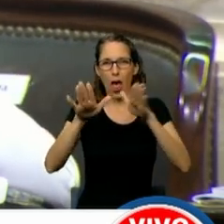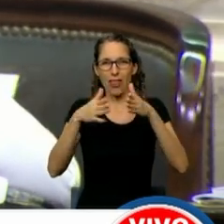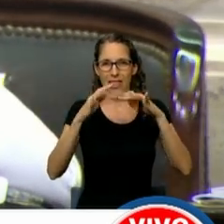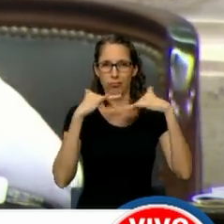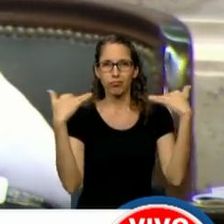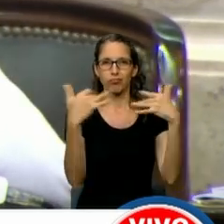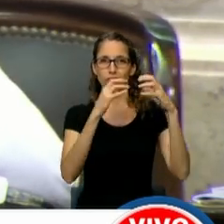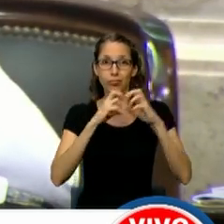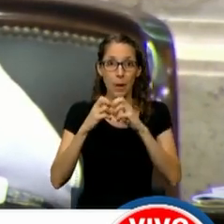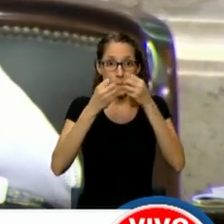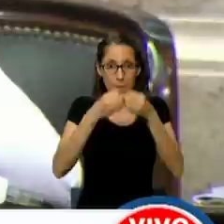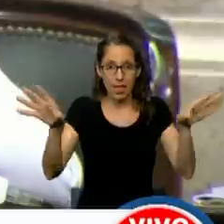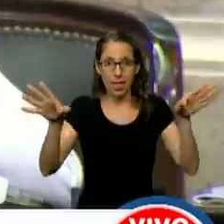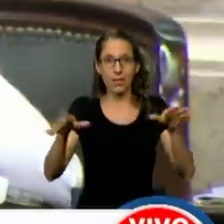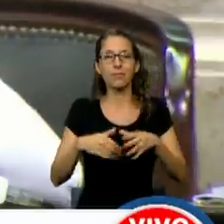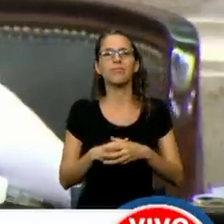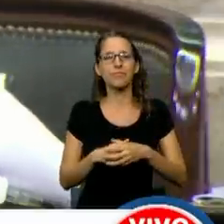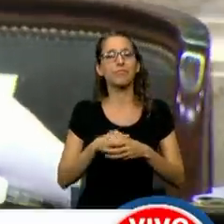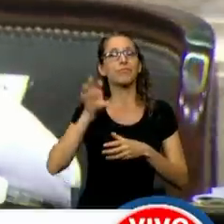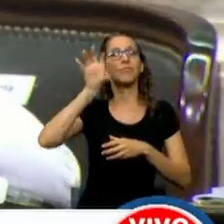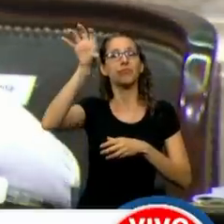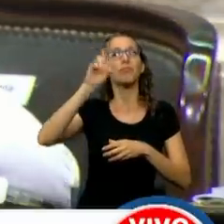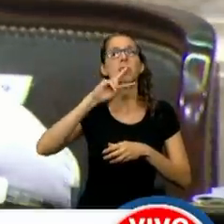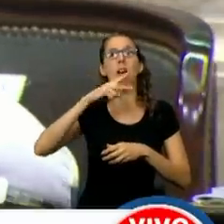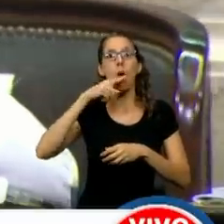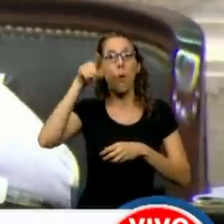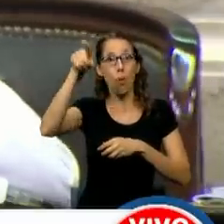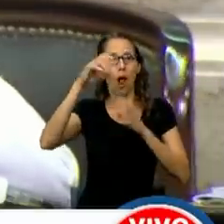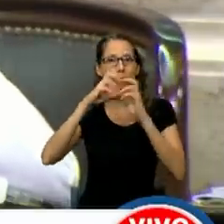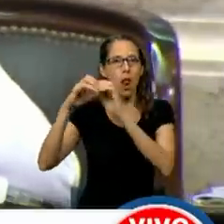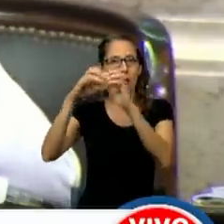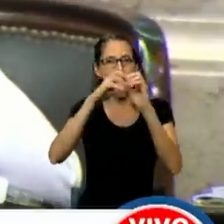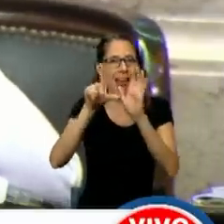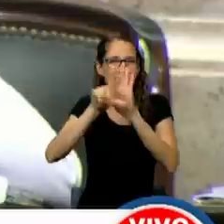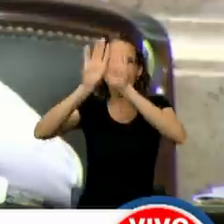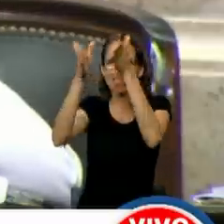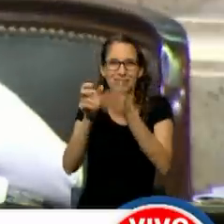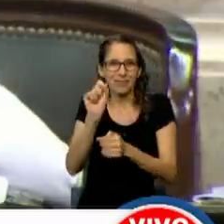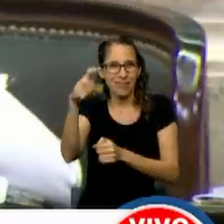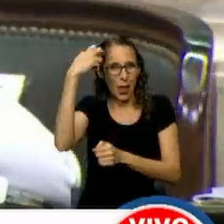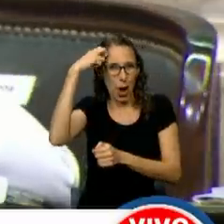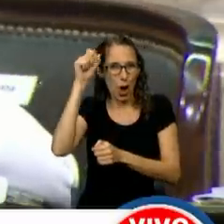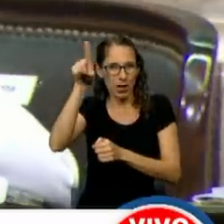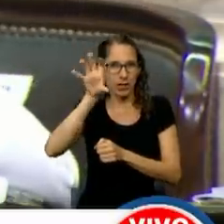sesión en san juan sesionaba la legislatura provincial